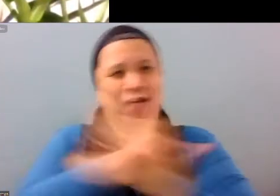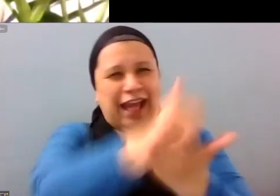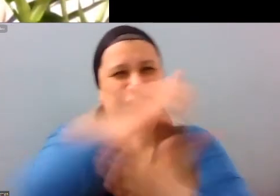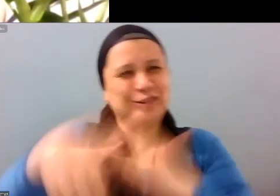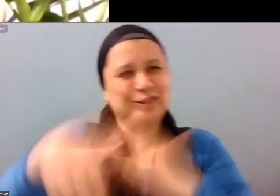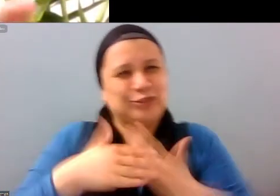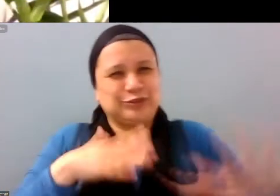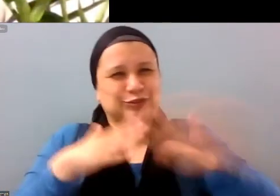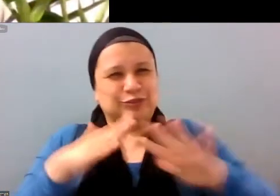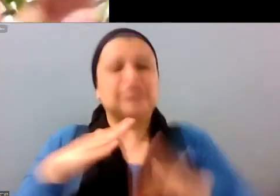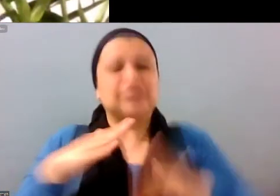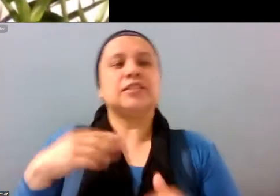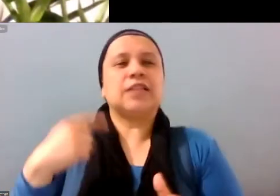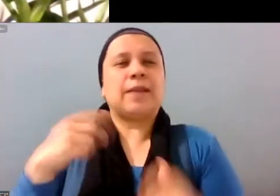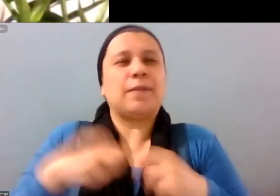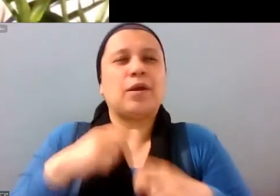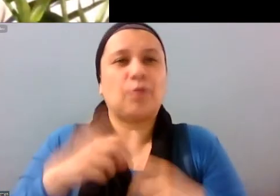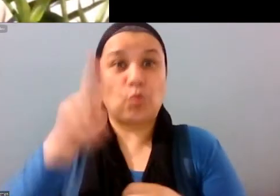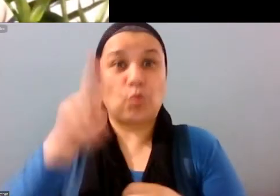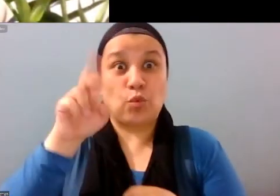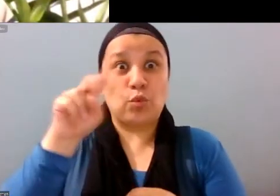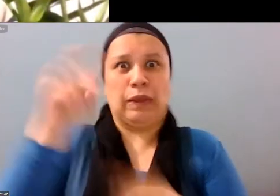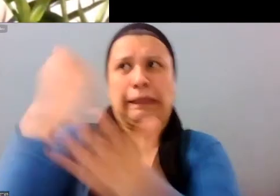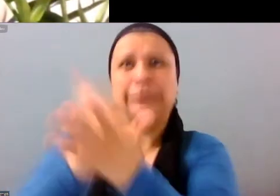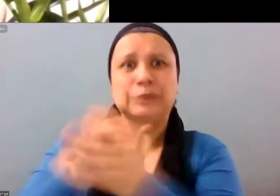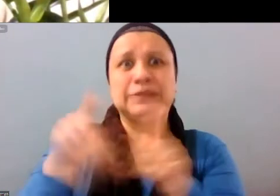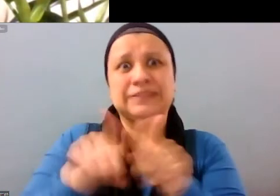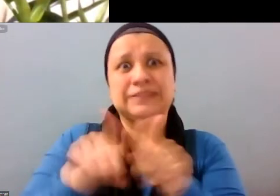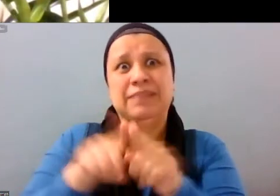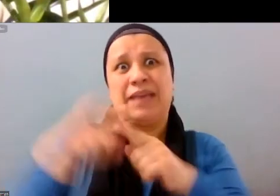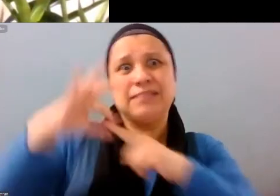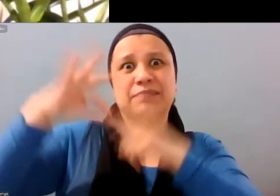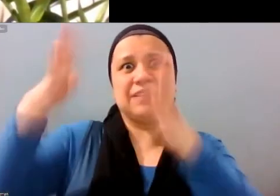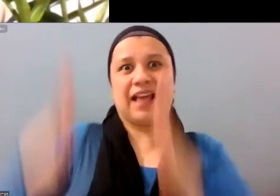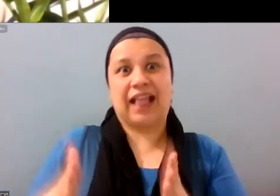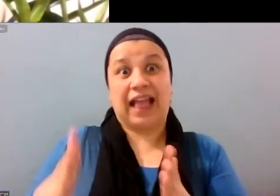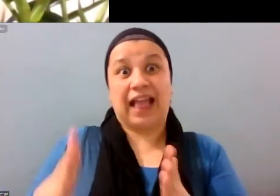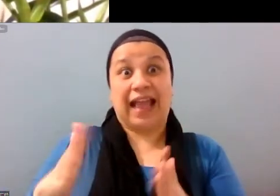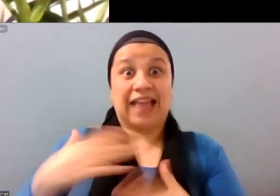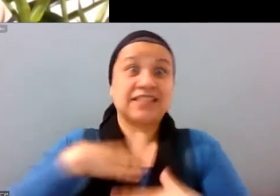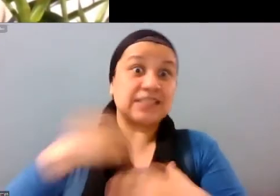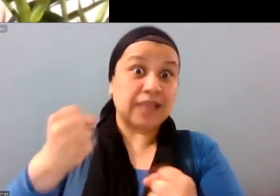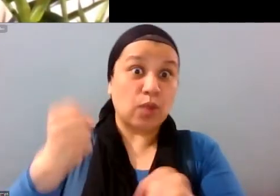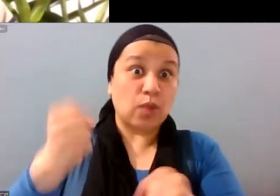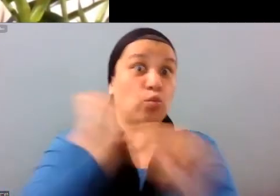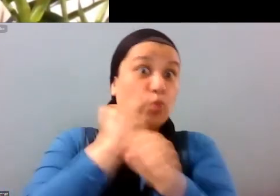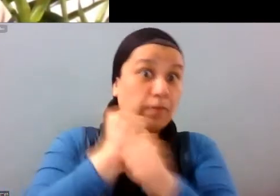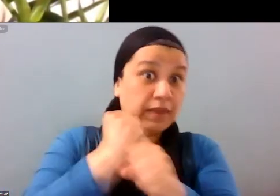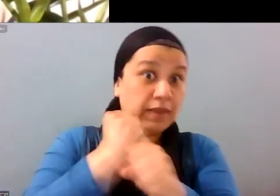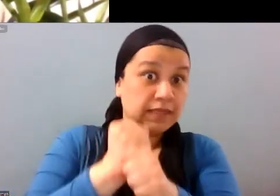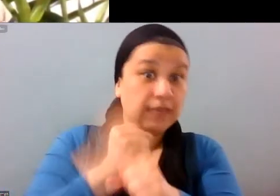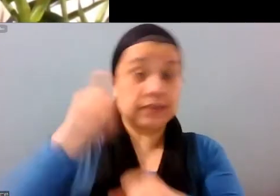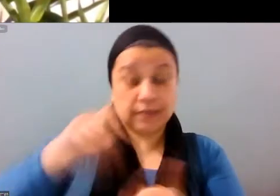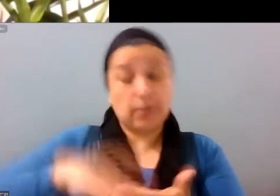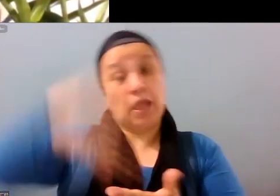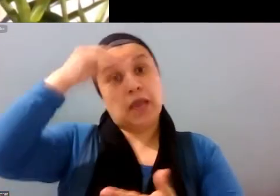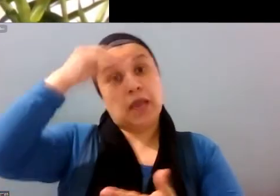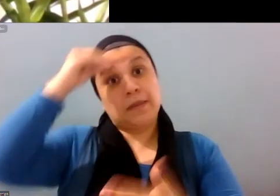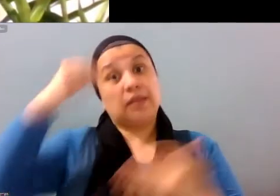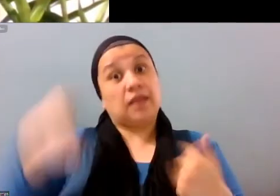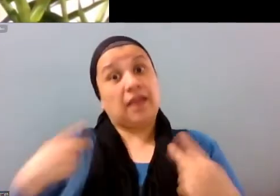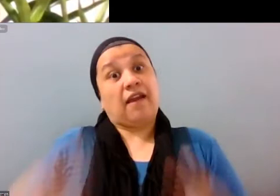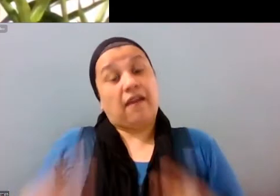es UNED ayúdenos también con especialistas en salud ocupacional tenemos que aprender a vivir en la virtualidad